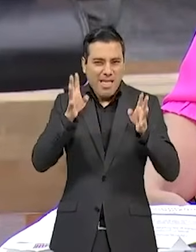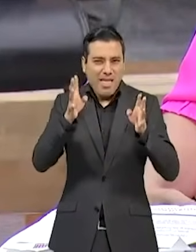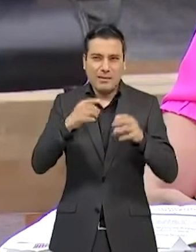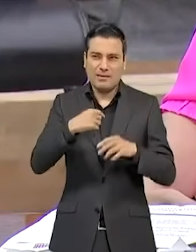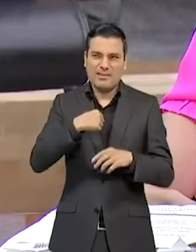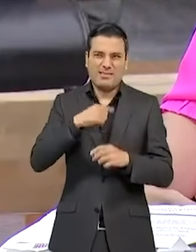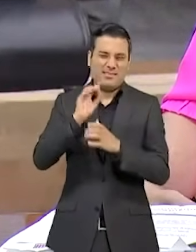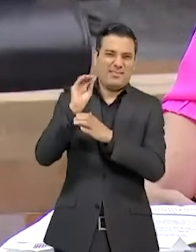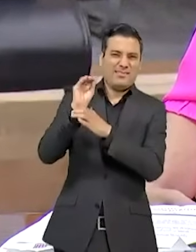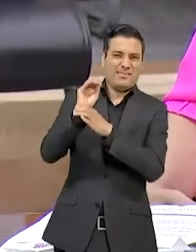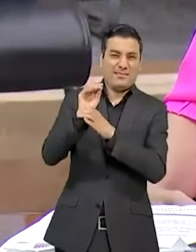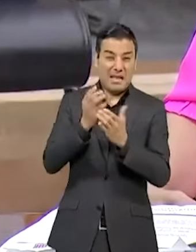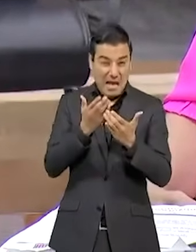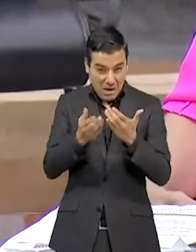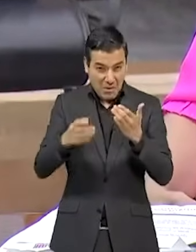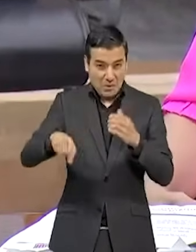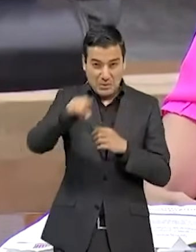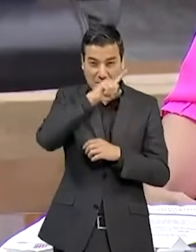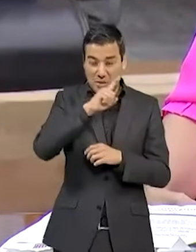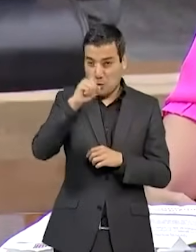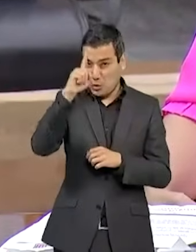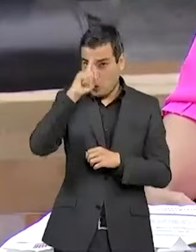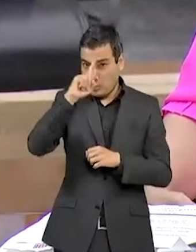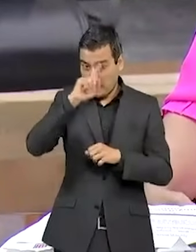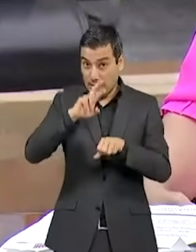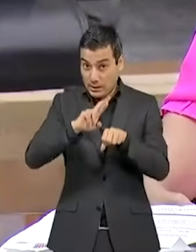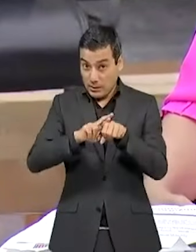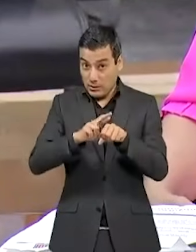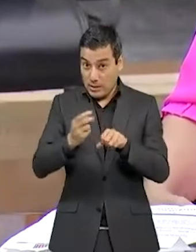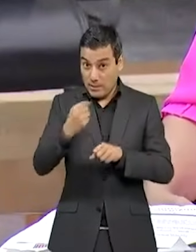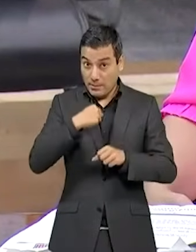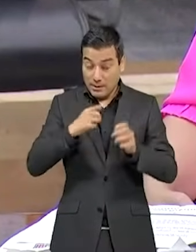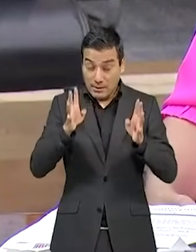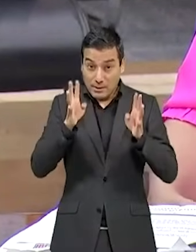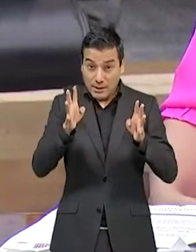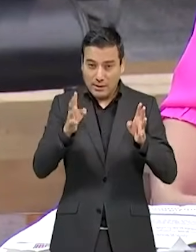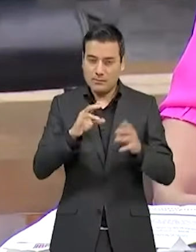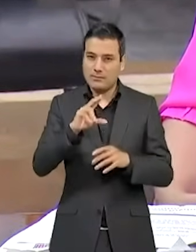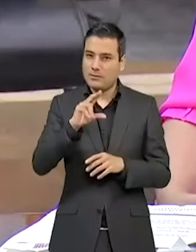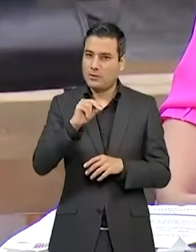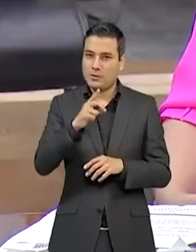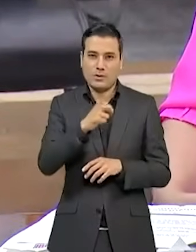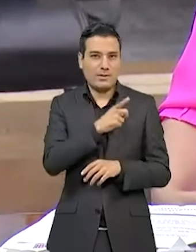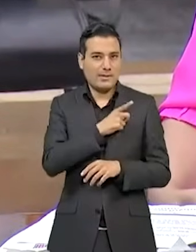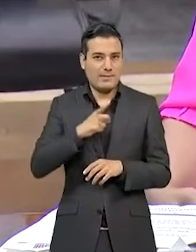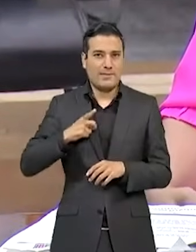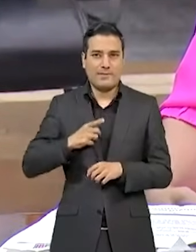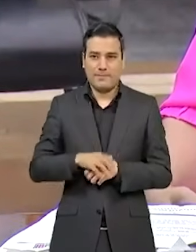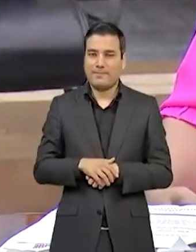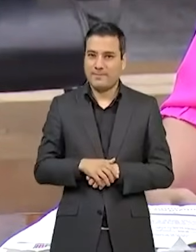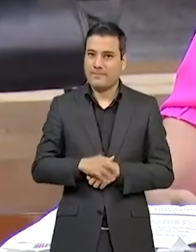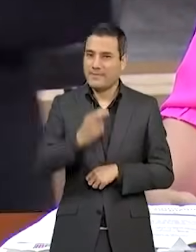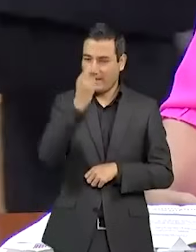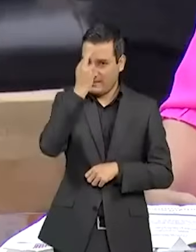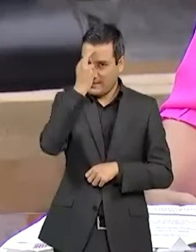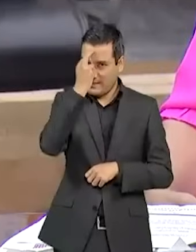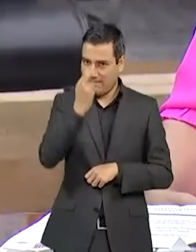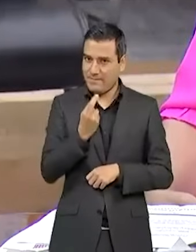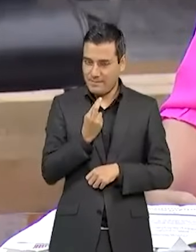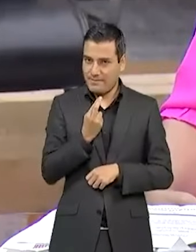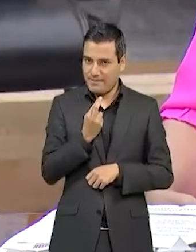consejera. Entonces, si quieren respeto, vámonos respetando, porque no miento. A los